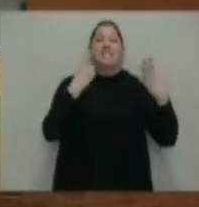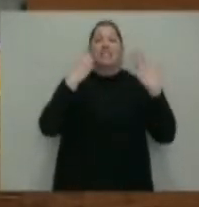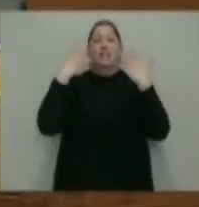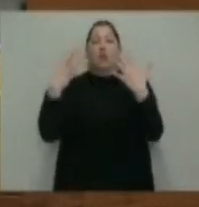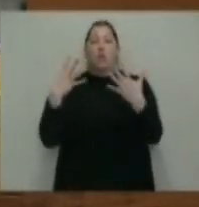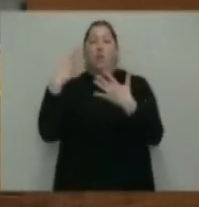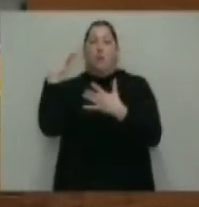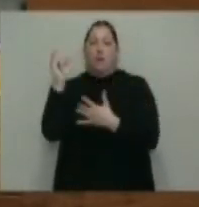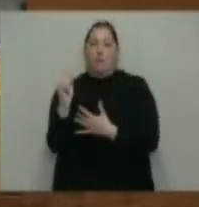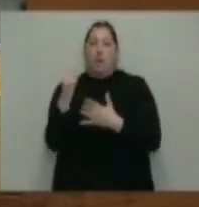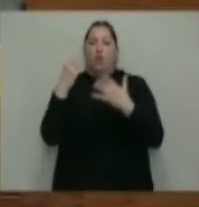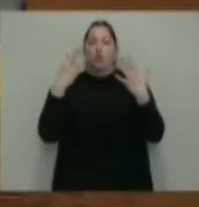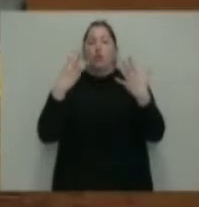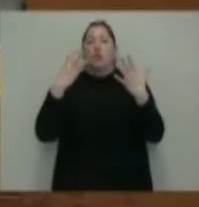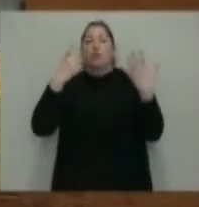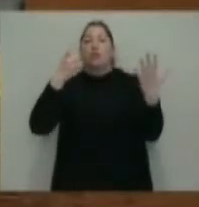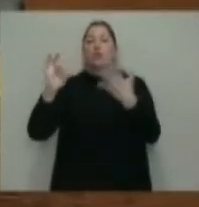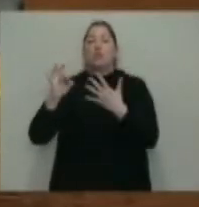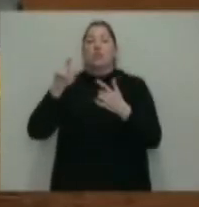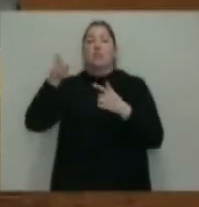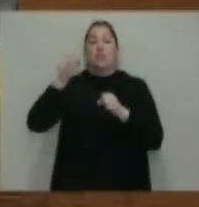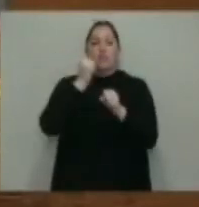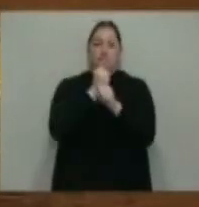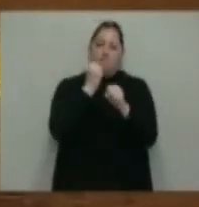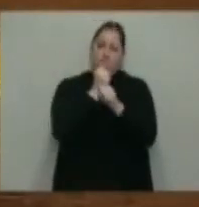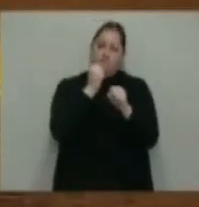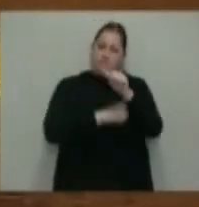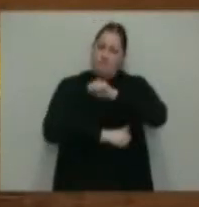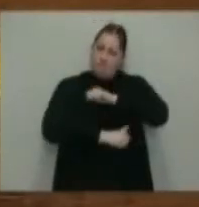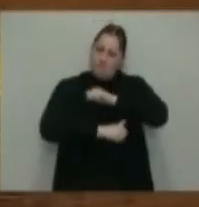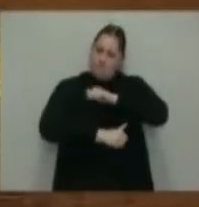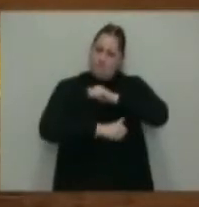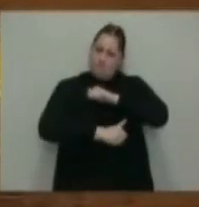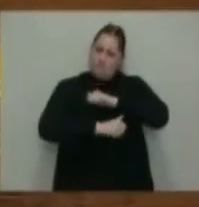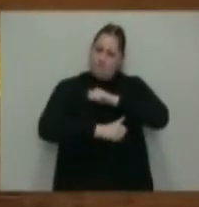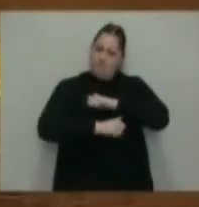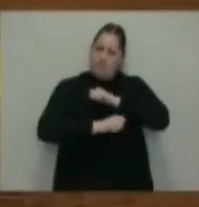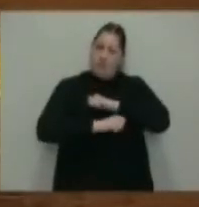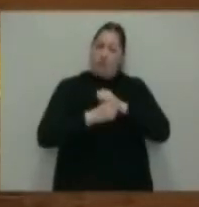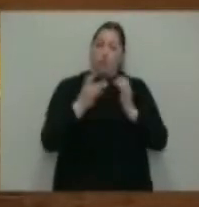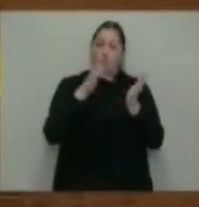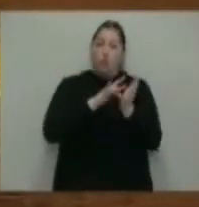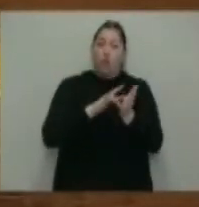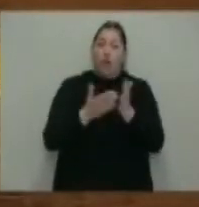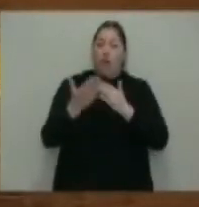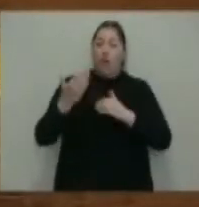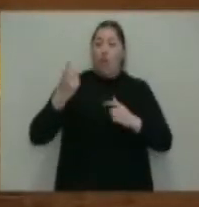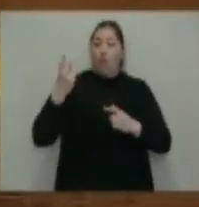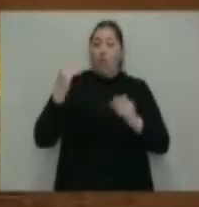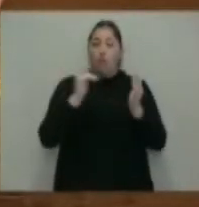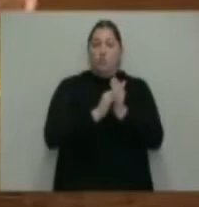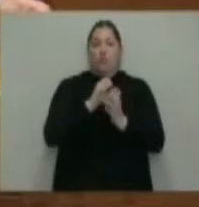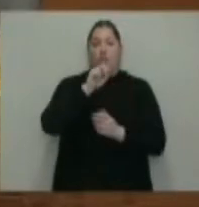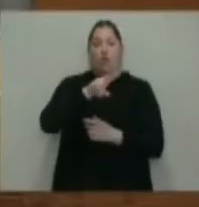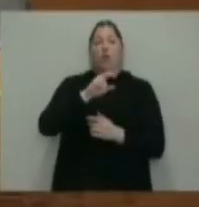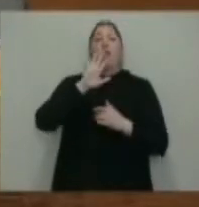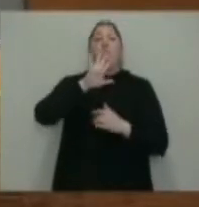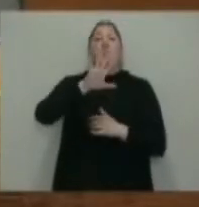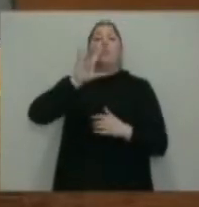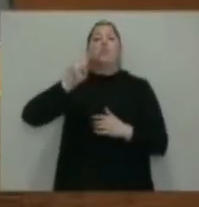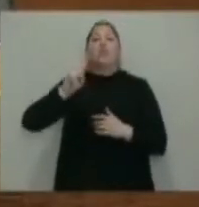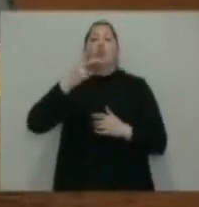69.380 desempleados de larga duración frente a los 51.700 que se registraban en 2012. Dato